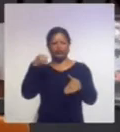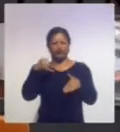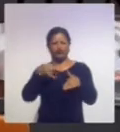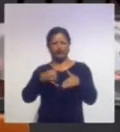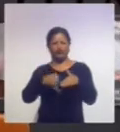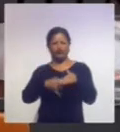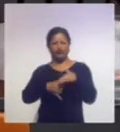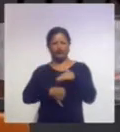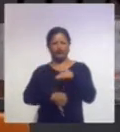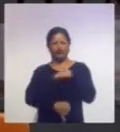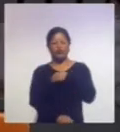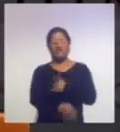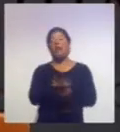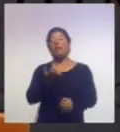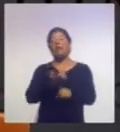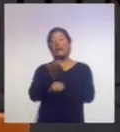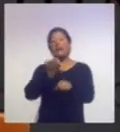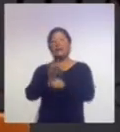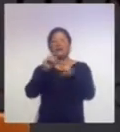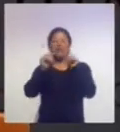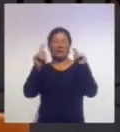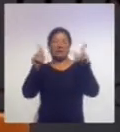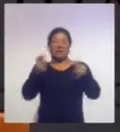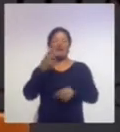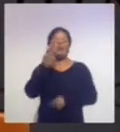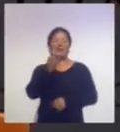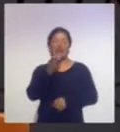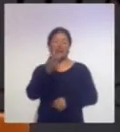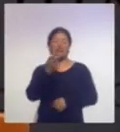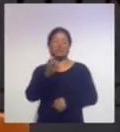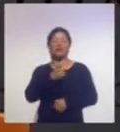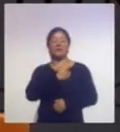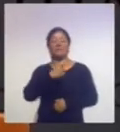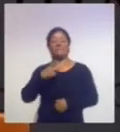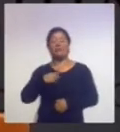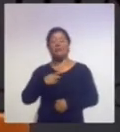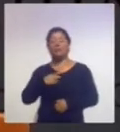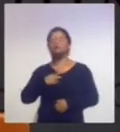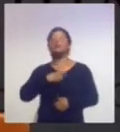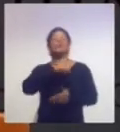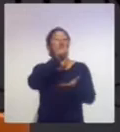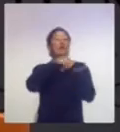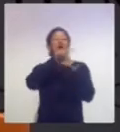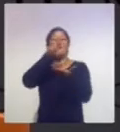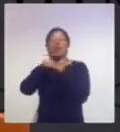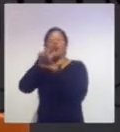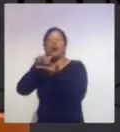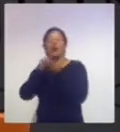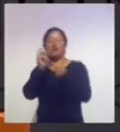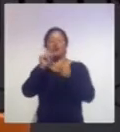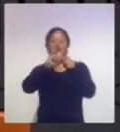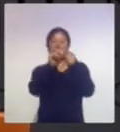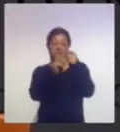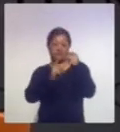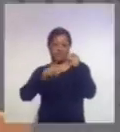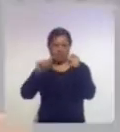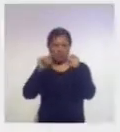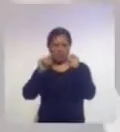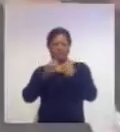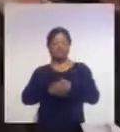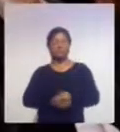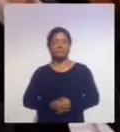de Tlaxcala. Y eso es lo que tenemos que hacer en todos lados de la República y no en todos lados